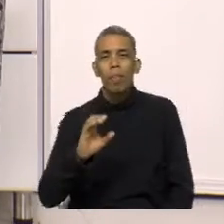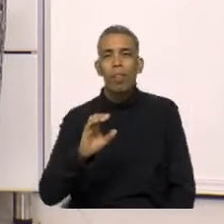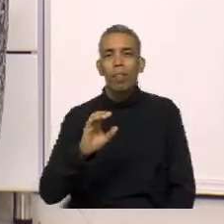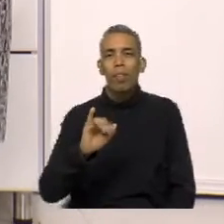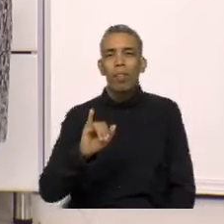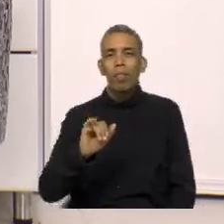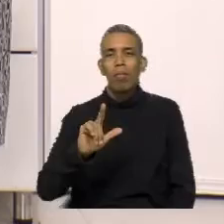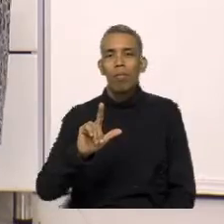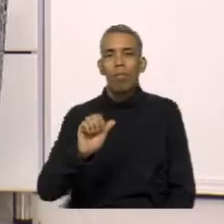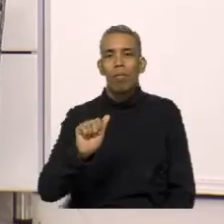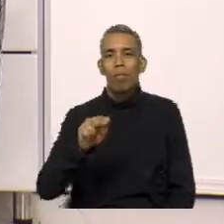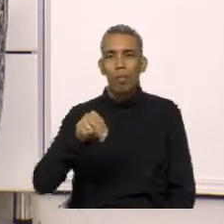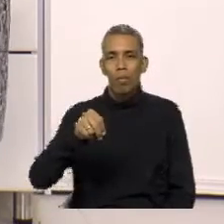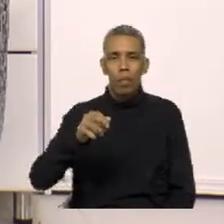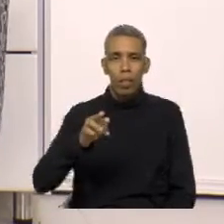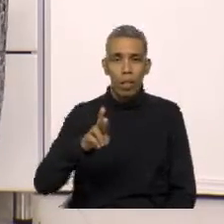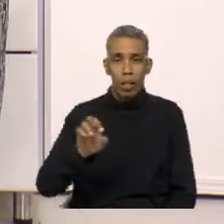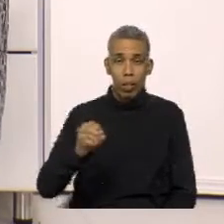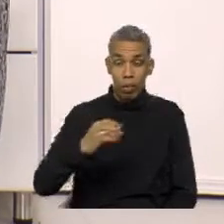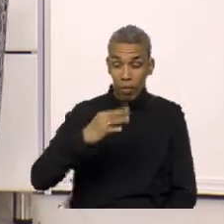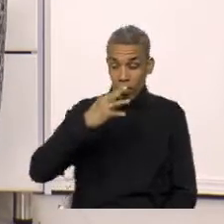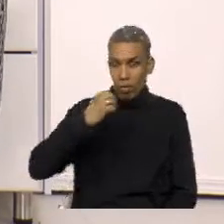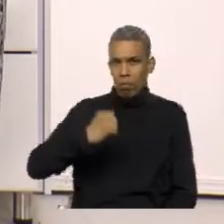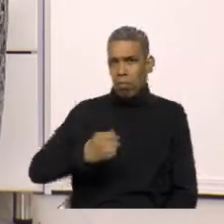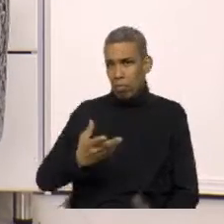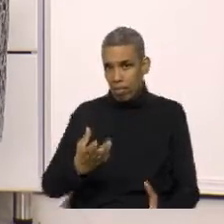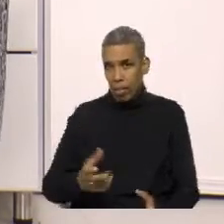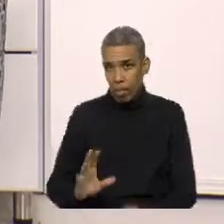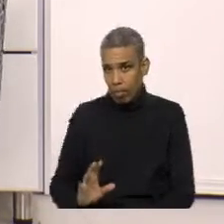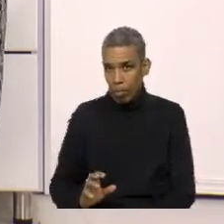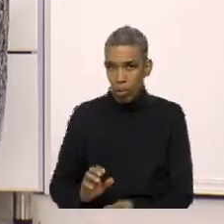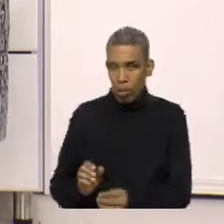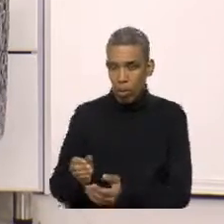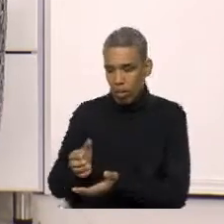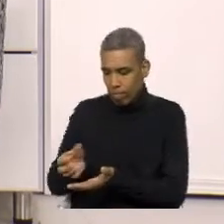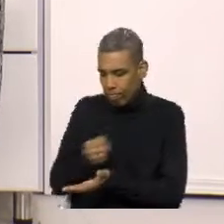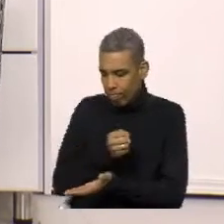el guacamole que normalmente preparamos en todo lado.